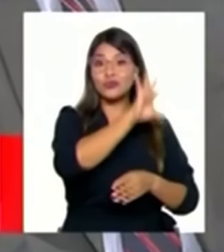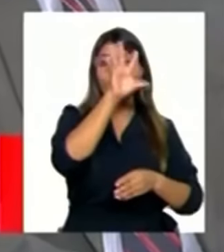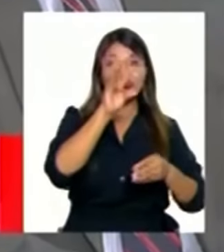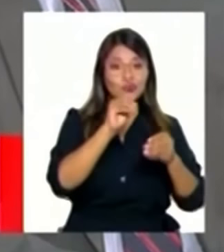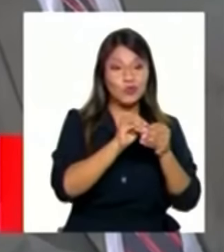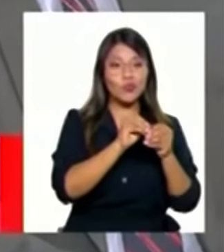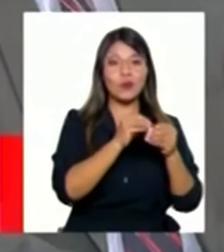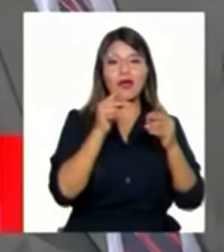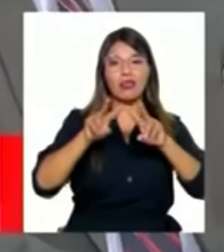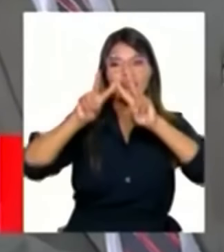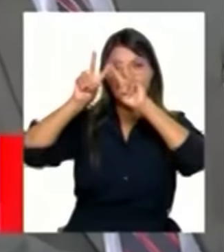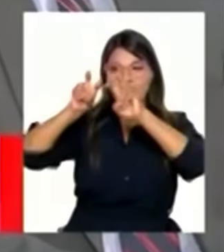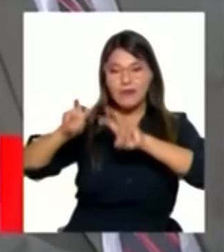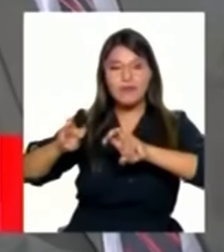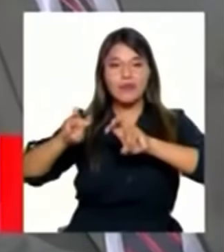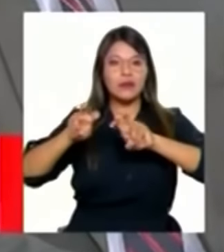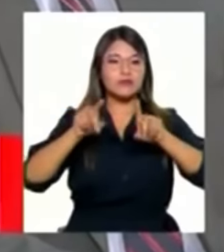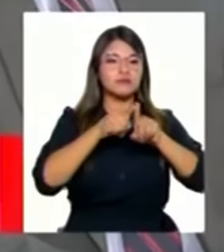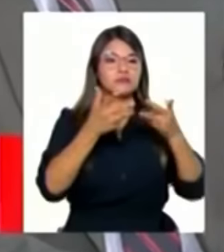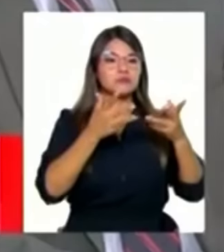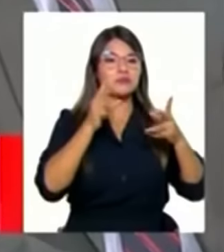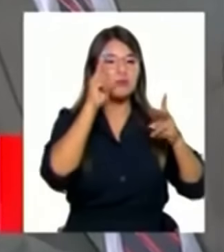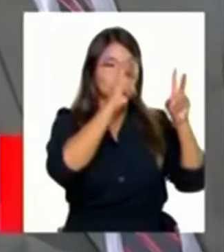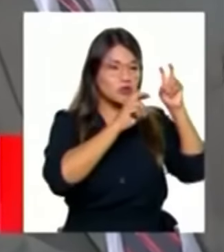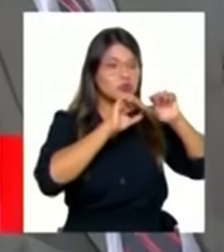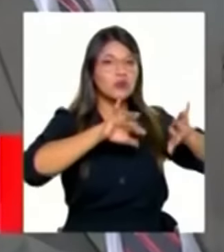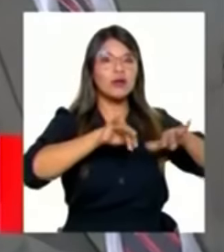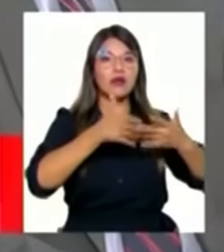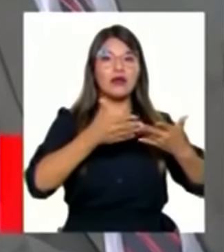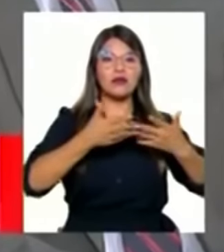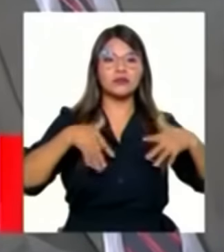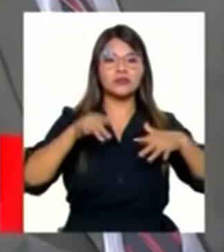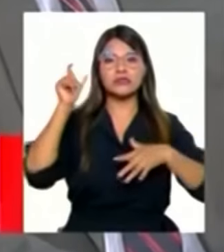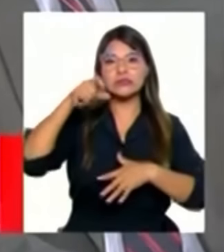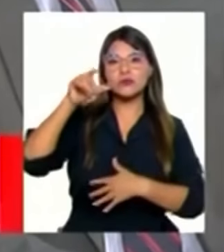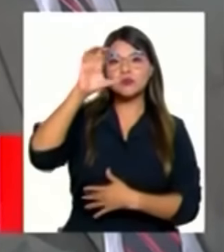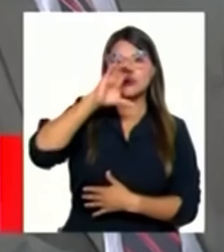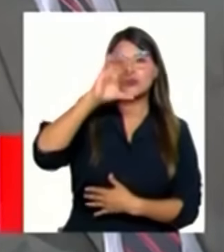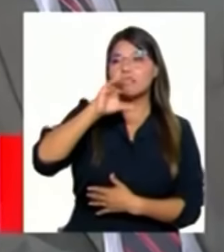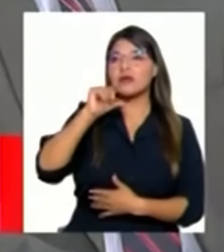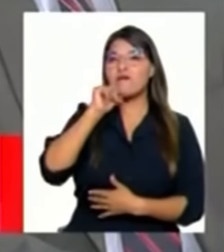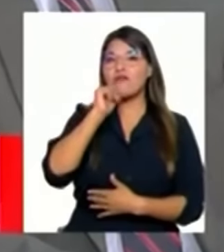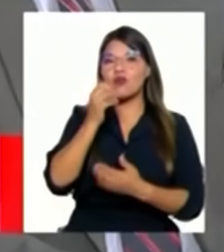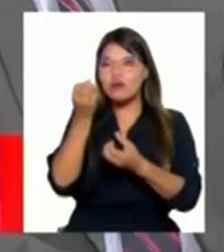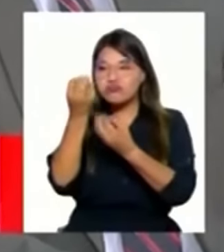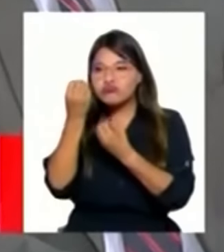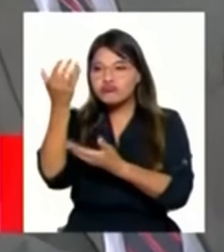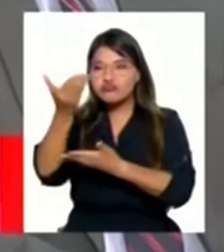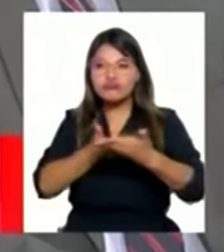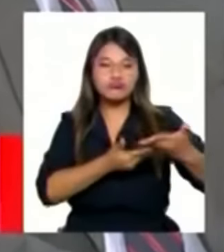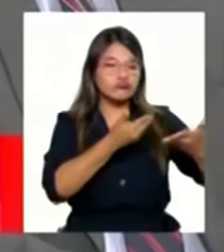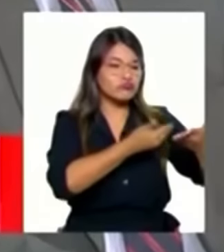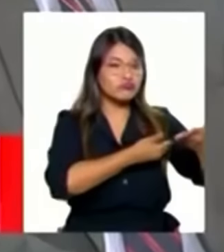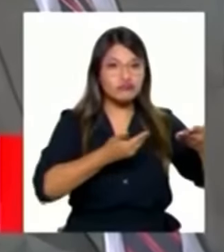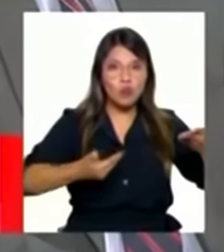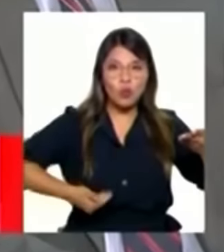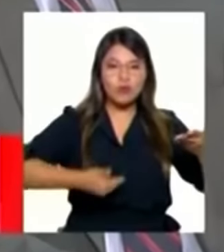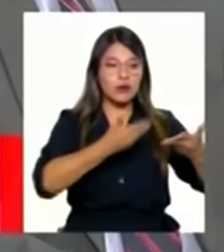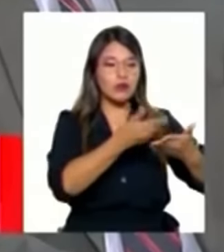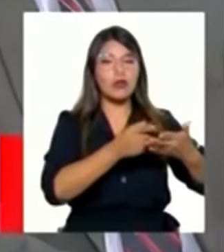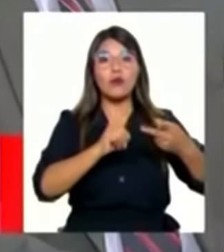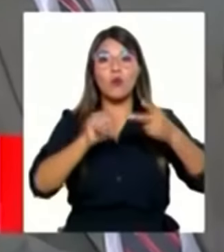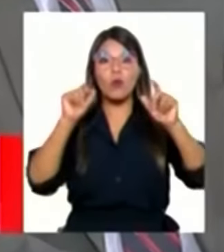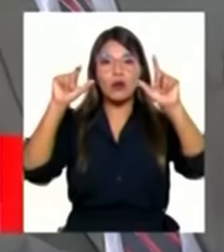de investigación, recolección de documentos, búsqueda de información pública, la recepción de